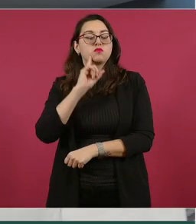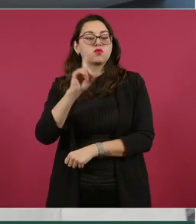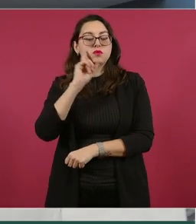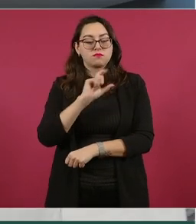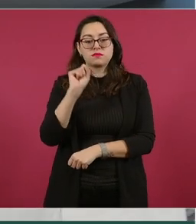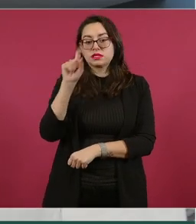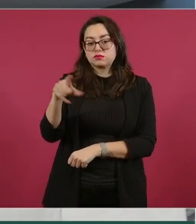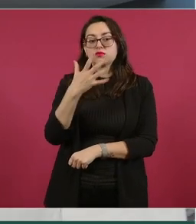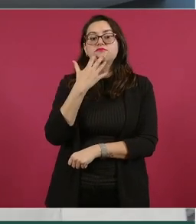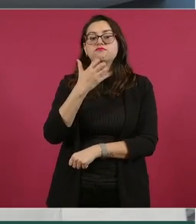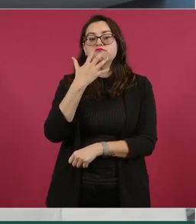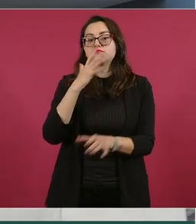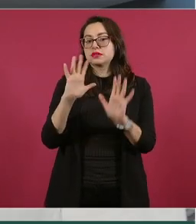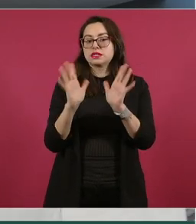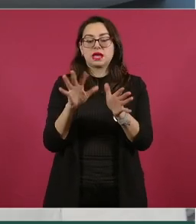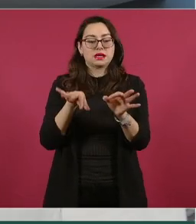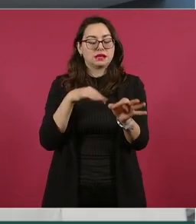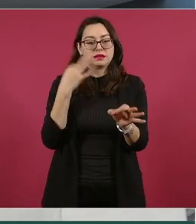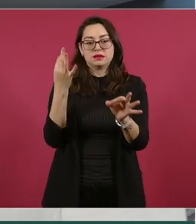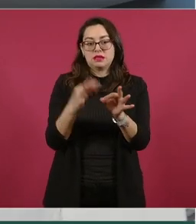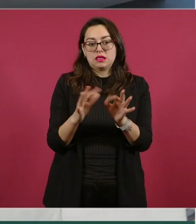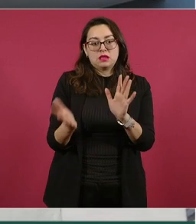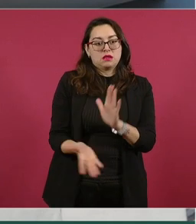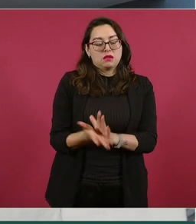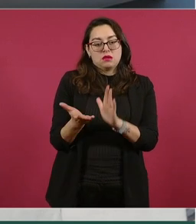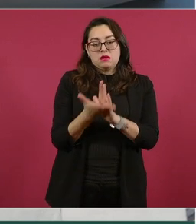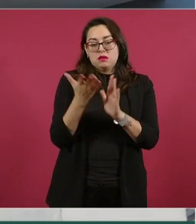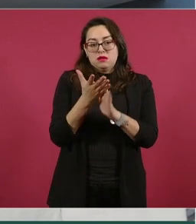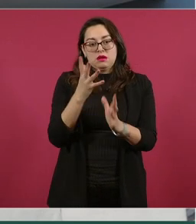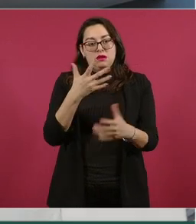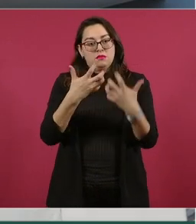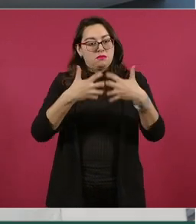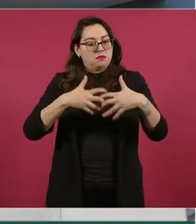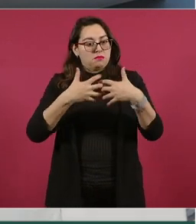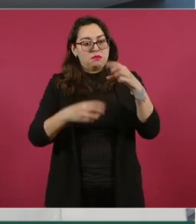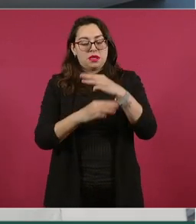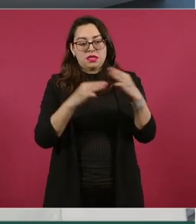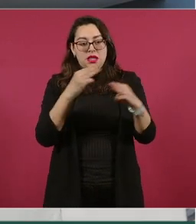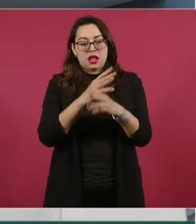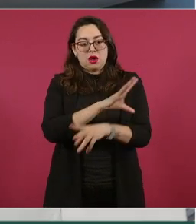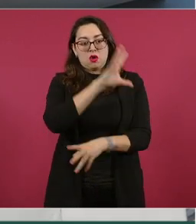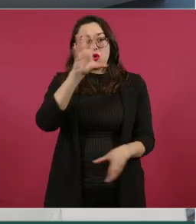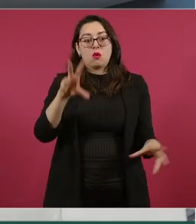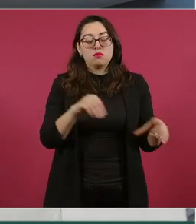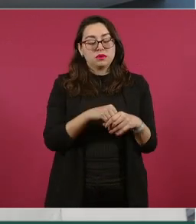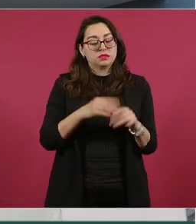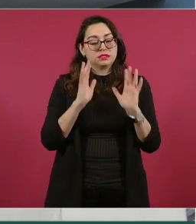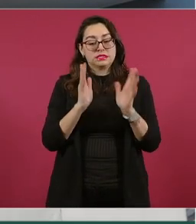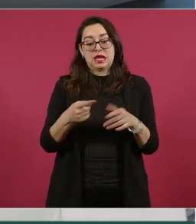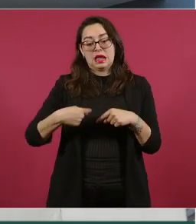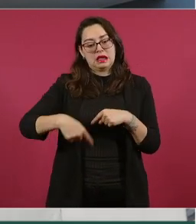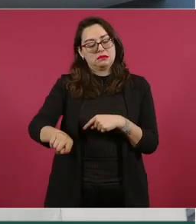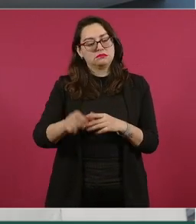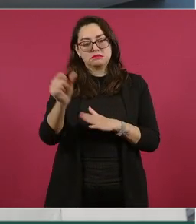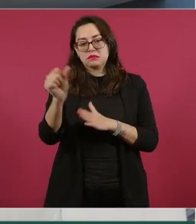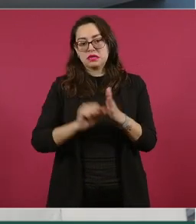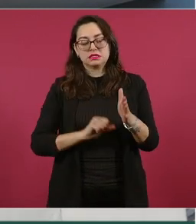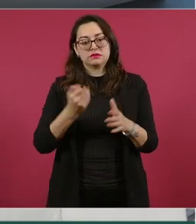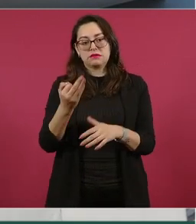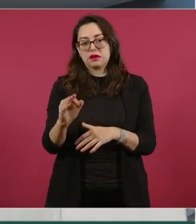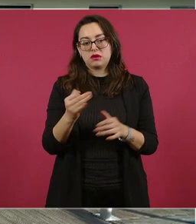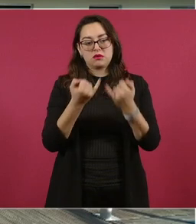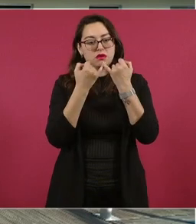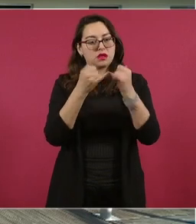ya está concluido tanto en su parte de obra y equipamiento, y se inaugura este mismo mes. En la